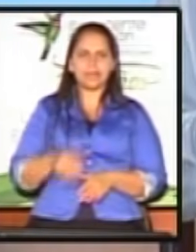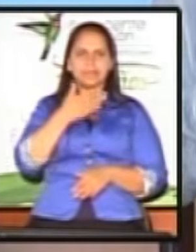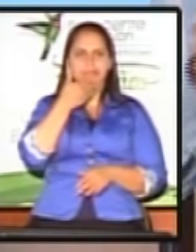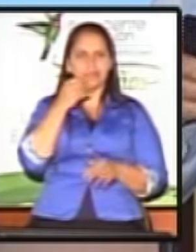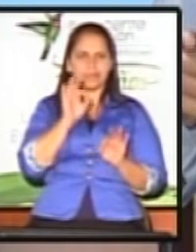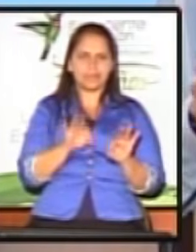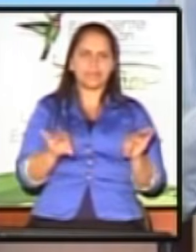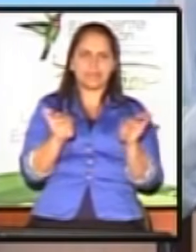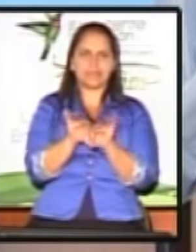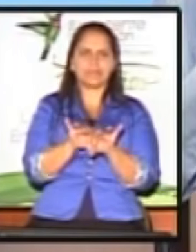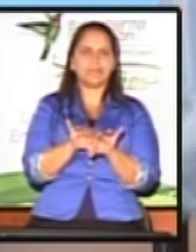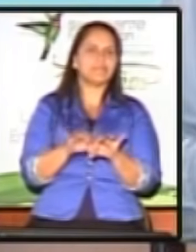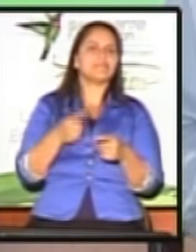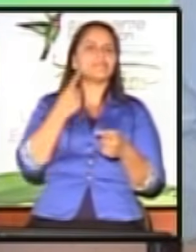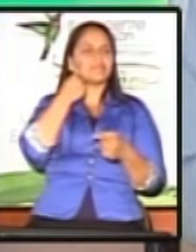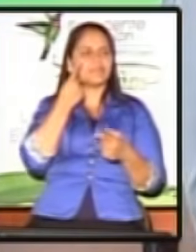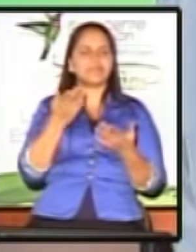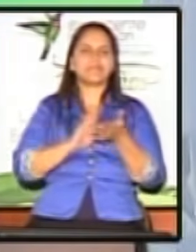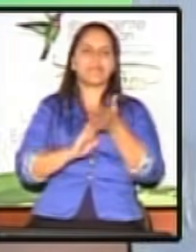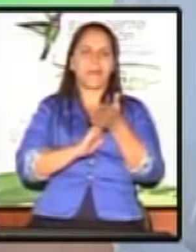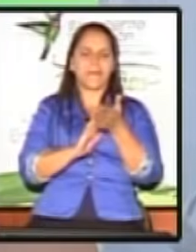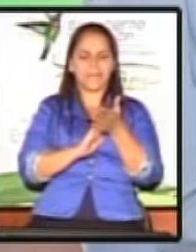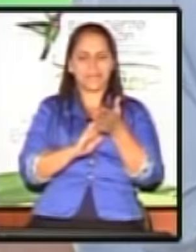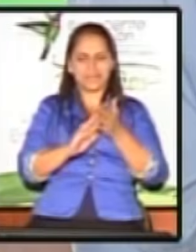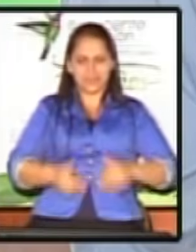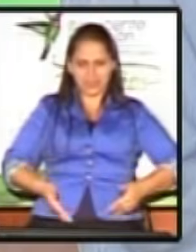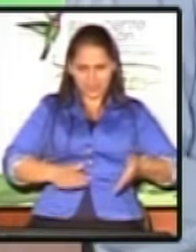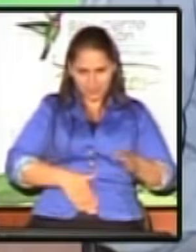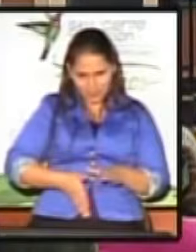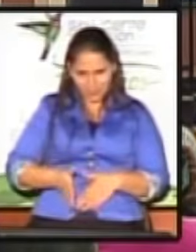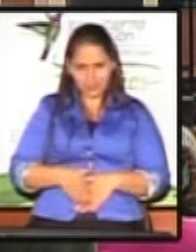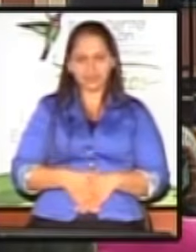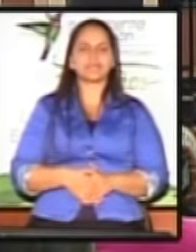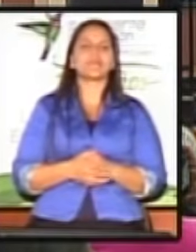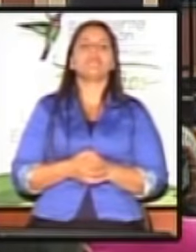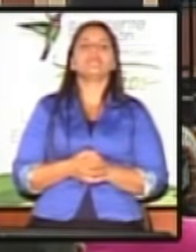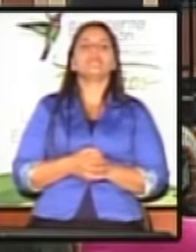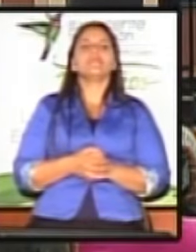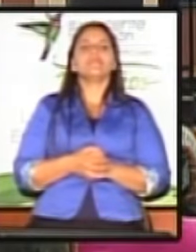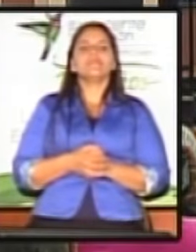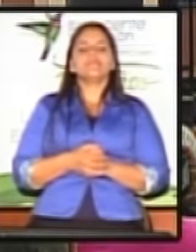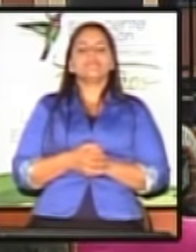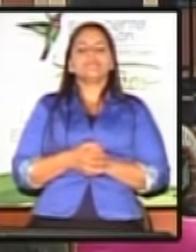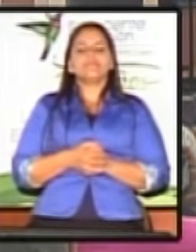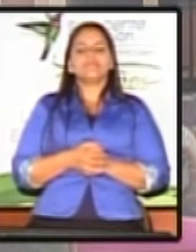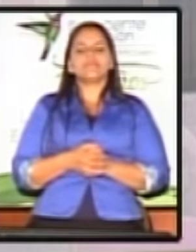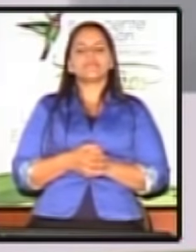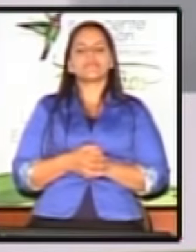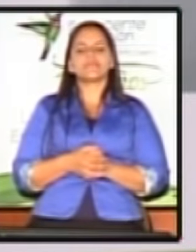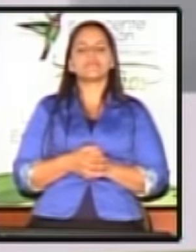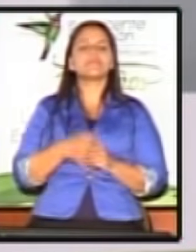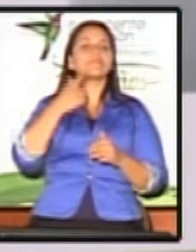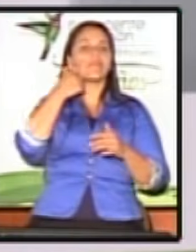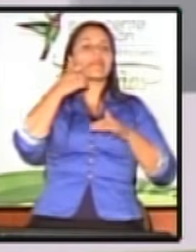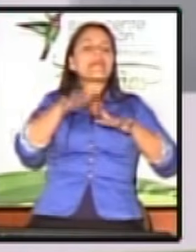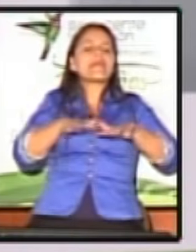se pueda conciliar con el otro, iniciar el pañal. Los espacios, tratar de que el paciente esté en su lugar,